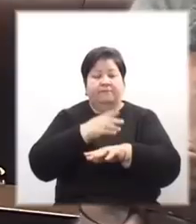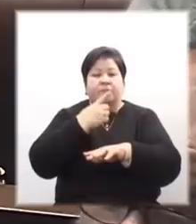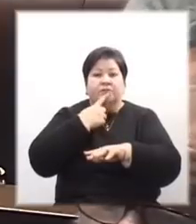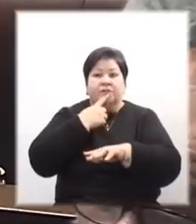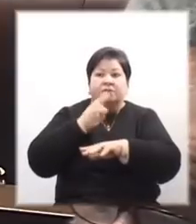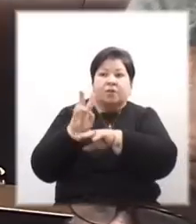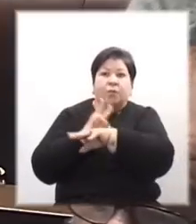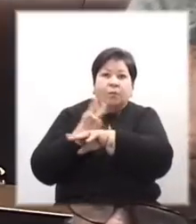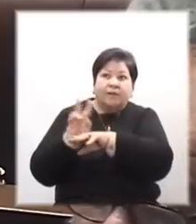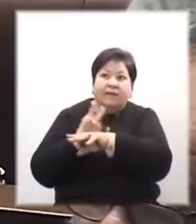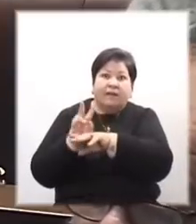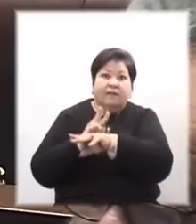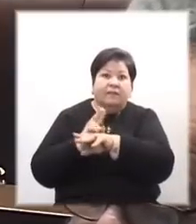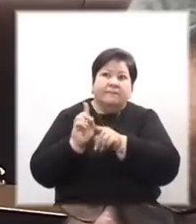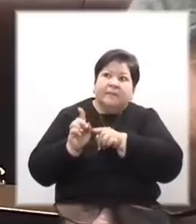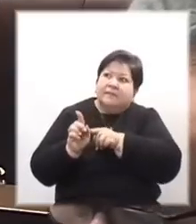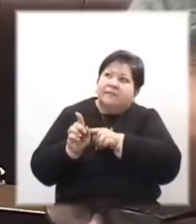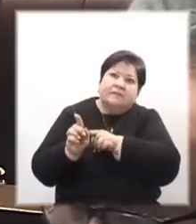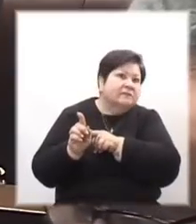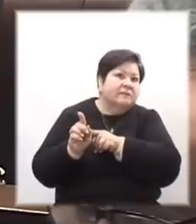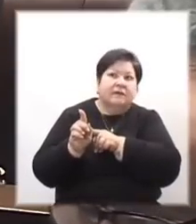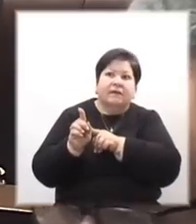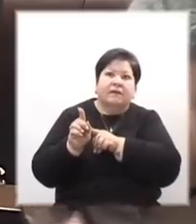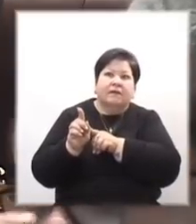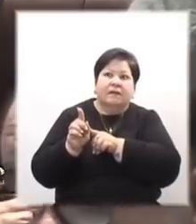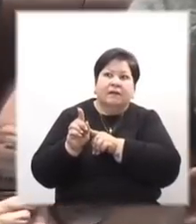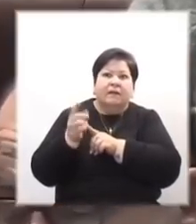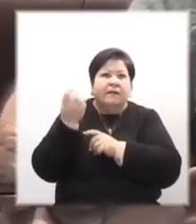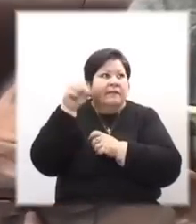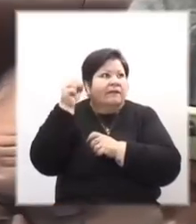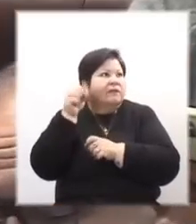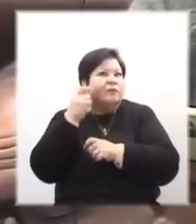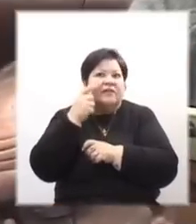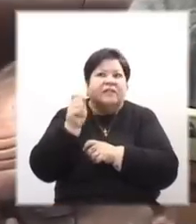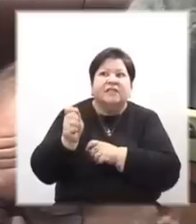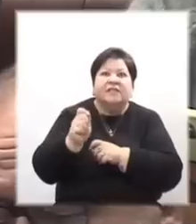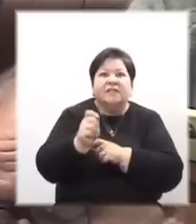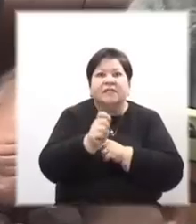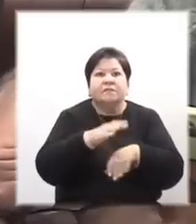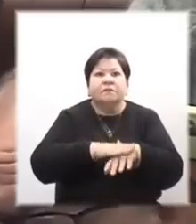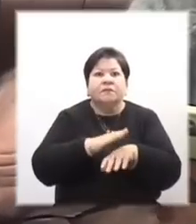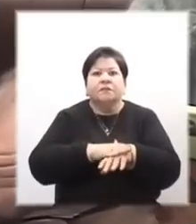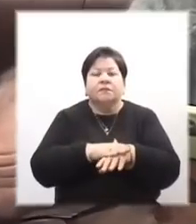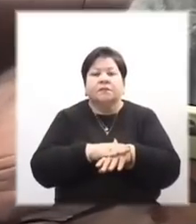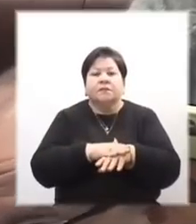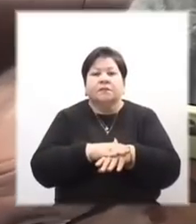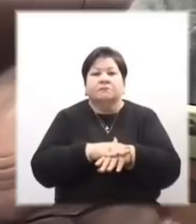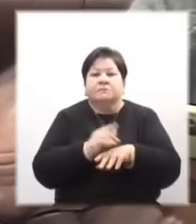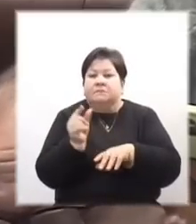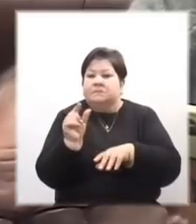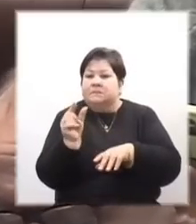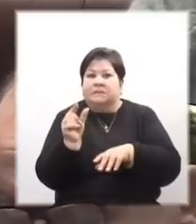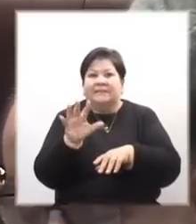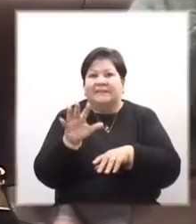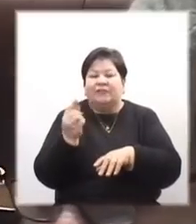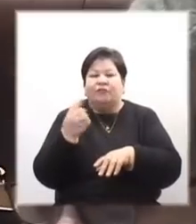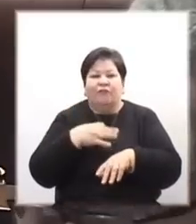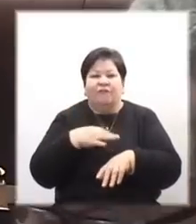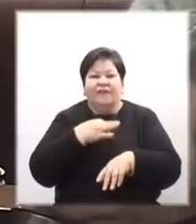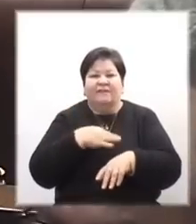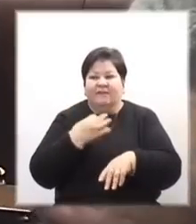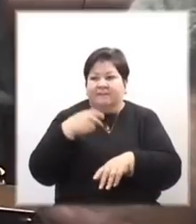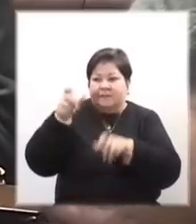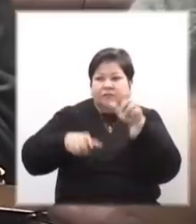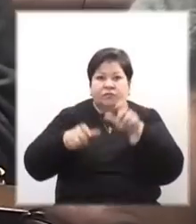seguridad y de persecución del delito haya una inconsistencia aún pequeña, pero que son 5 vidas humanas entre